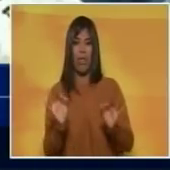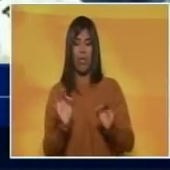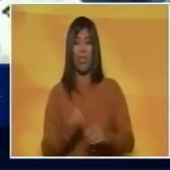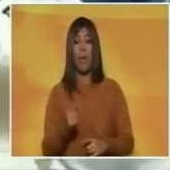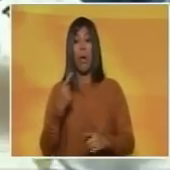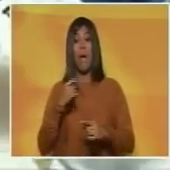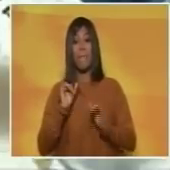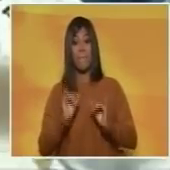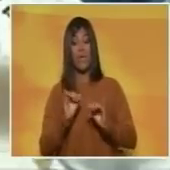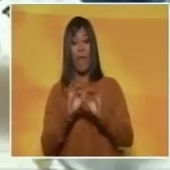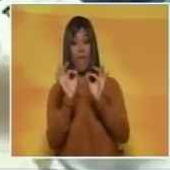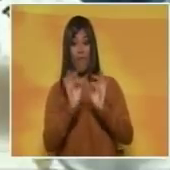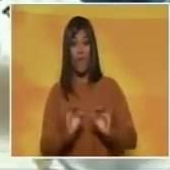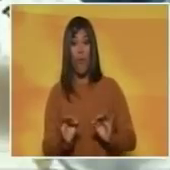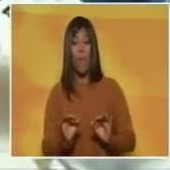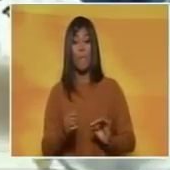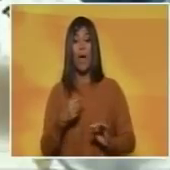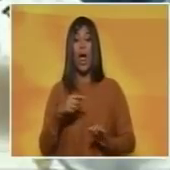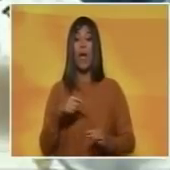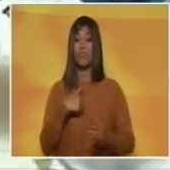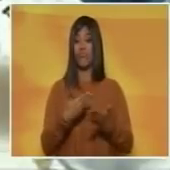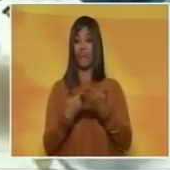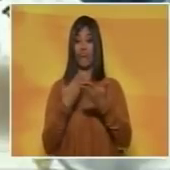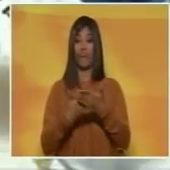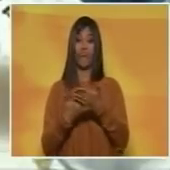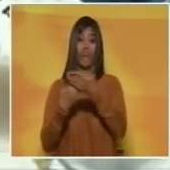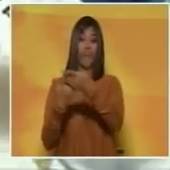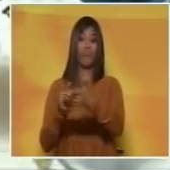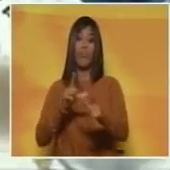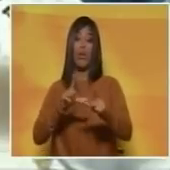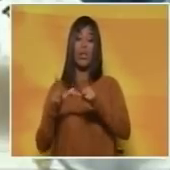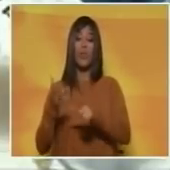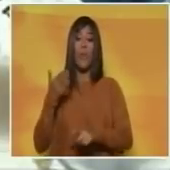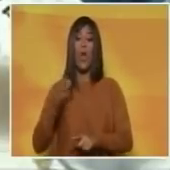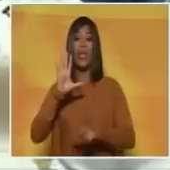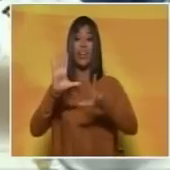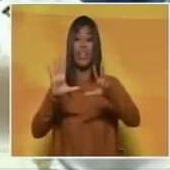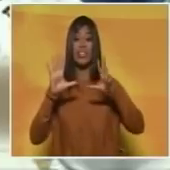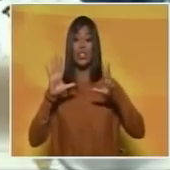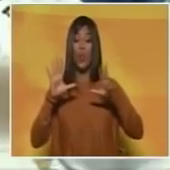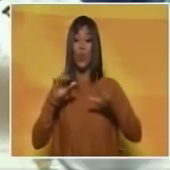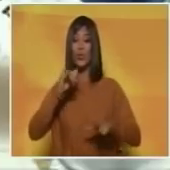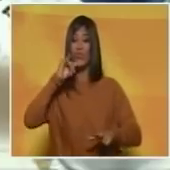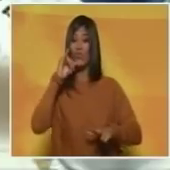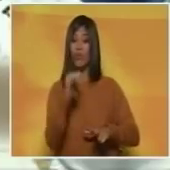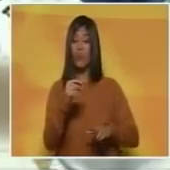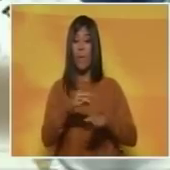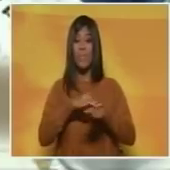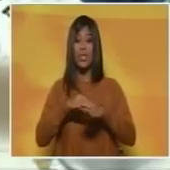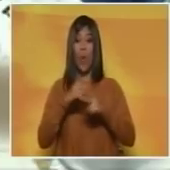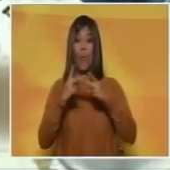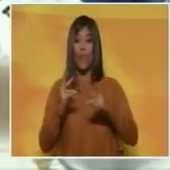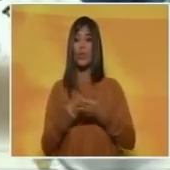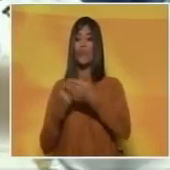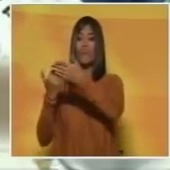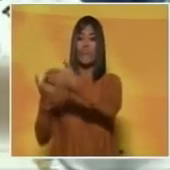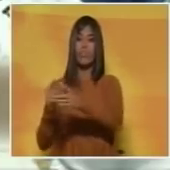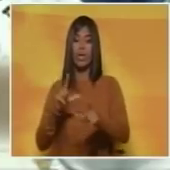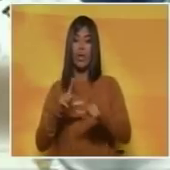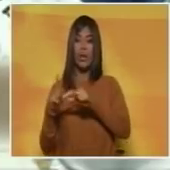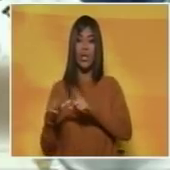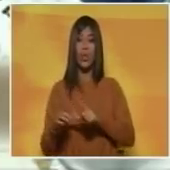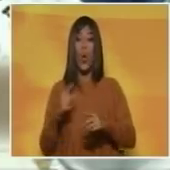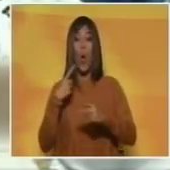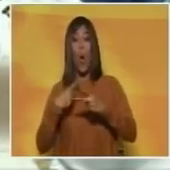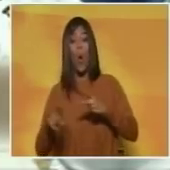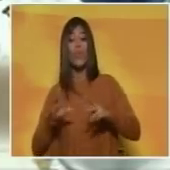En tal sentido, hemos presentado ya, y esto es muy importante, 18 acusaciones el Ministerio Público ya ha presentado, y